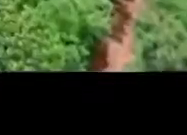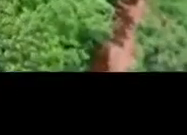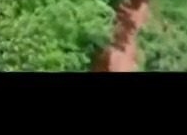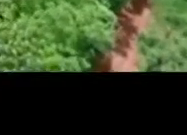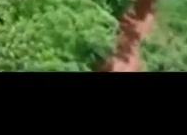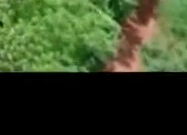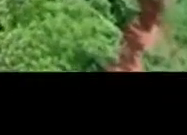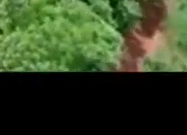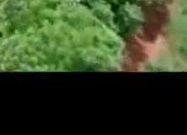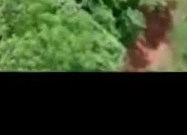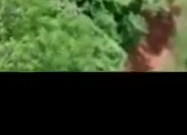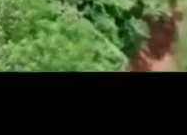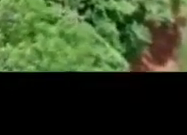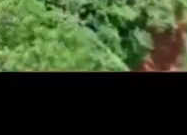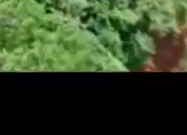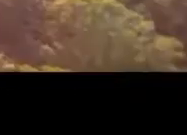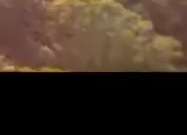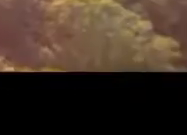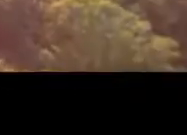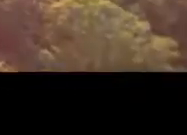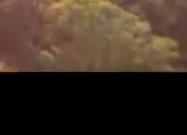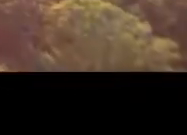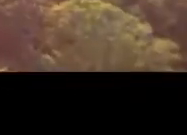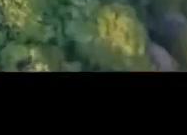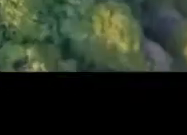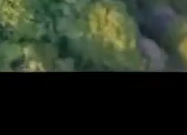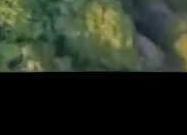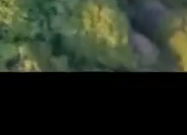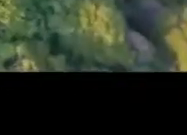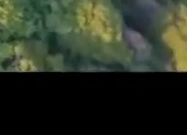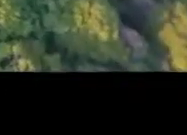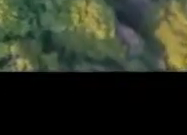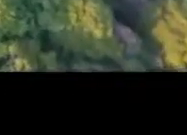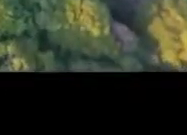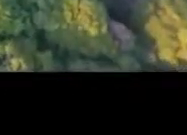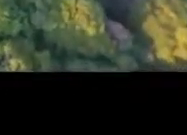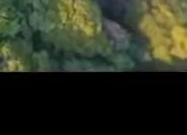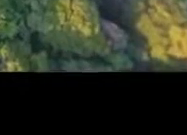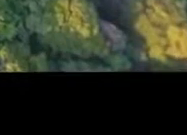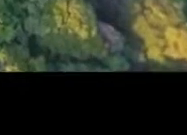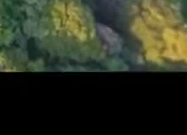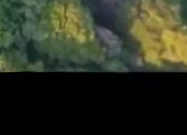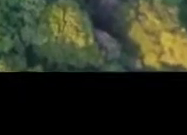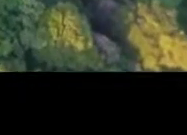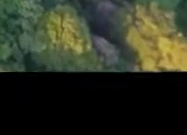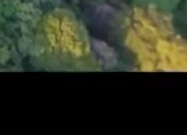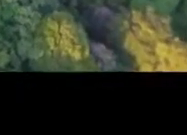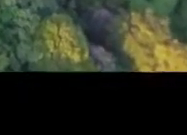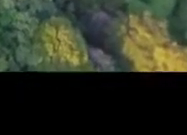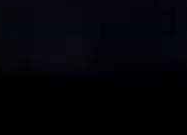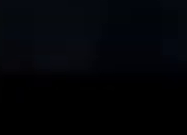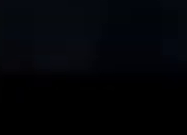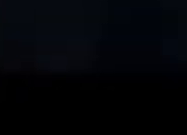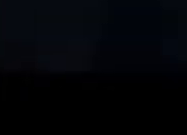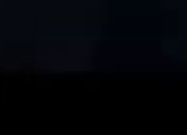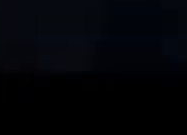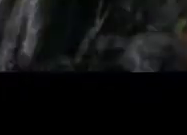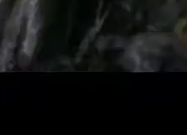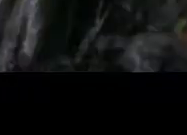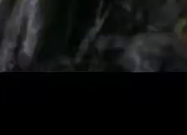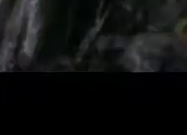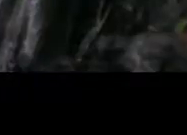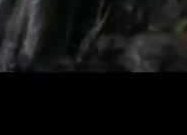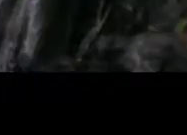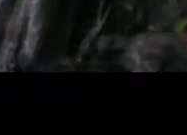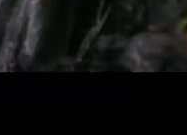hábitats de plantas y animales. Promovamos la siembra y cuido de árboles para un aire más limpio. Cuidemos nuestra flora y